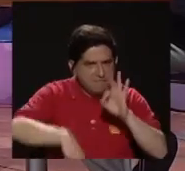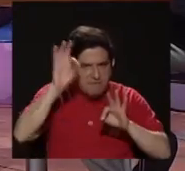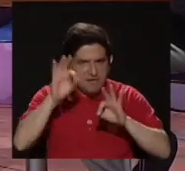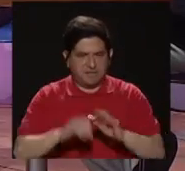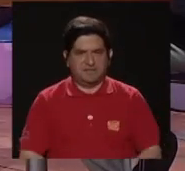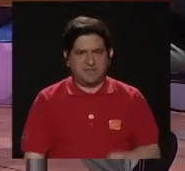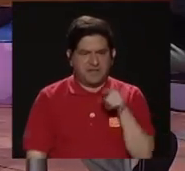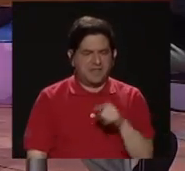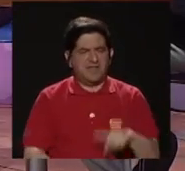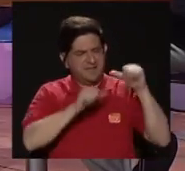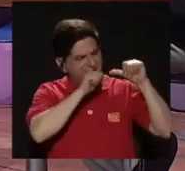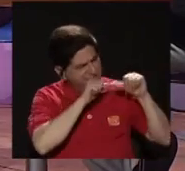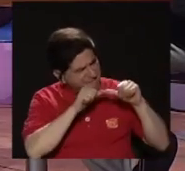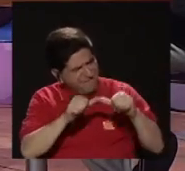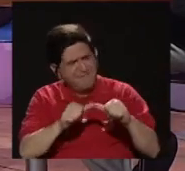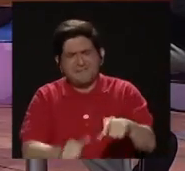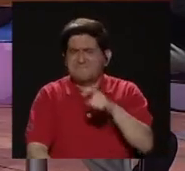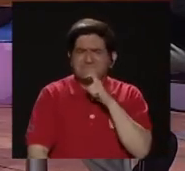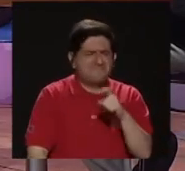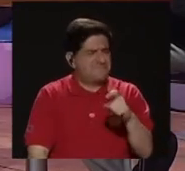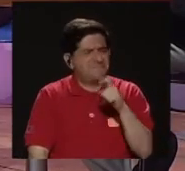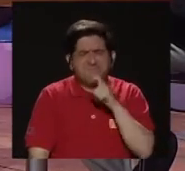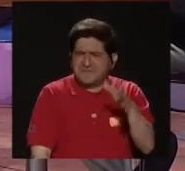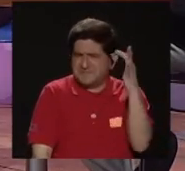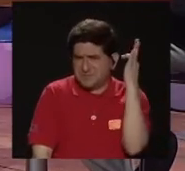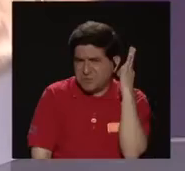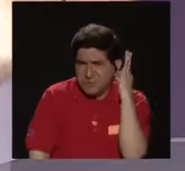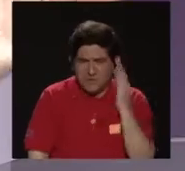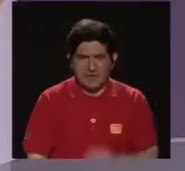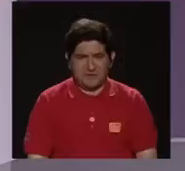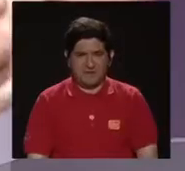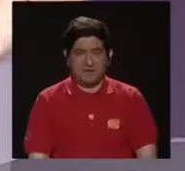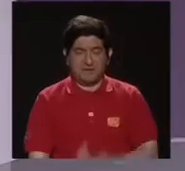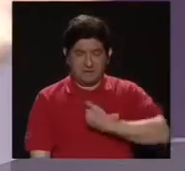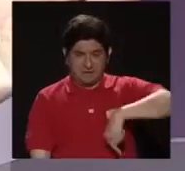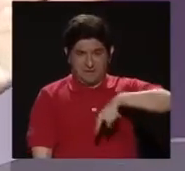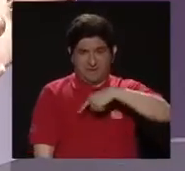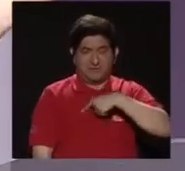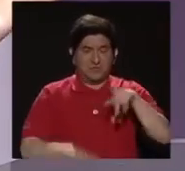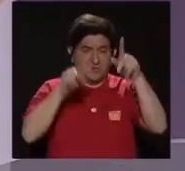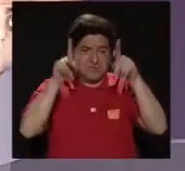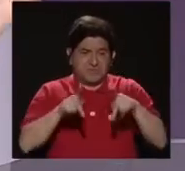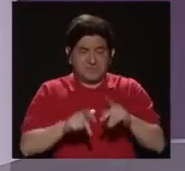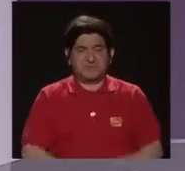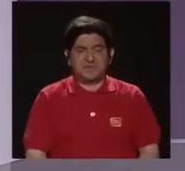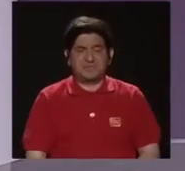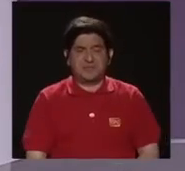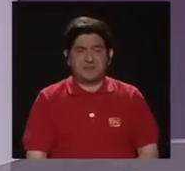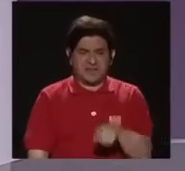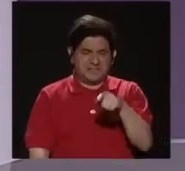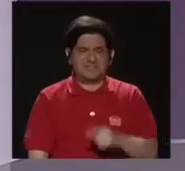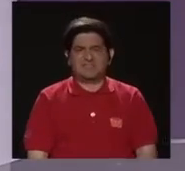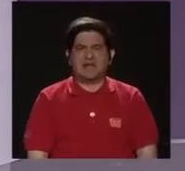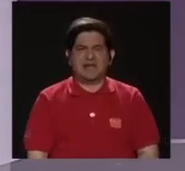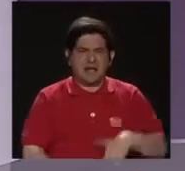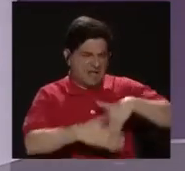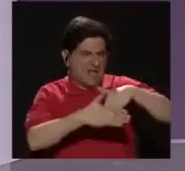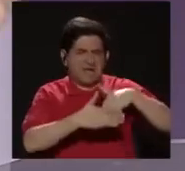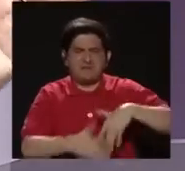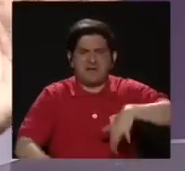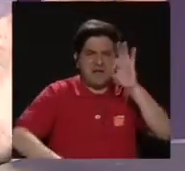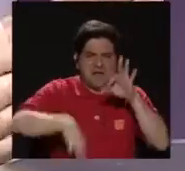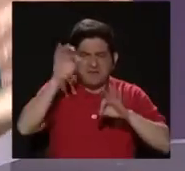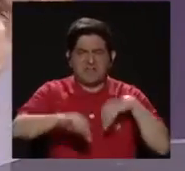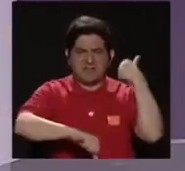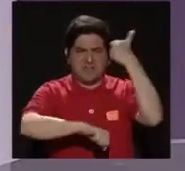sido permanentemente tan difícil para las mujeres. Somos aquellas personas a quienes se nos ha impedido elegir porque se nos han